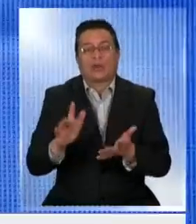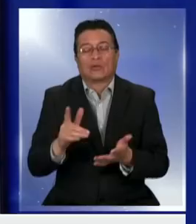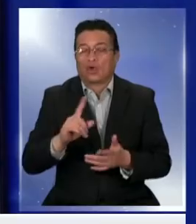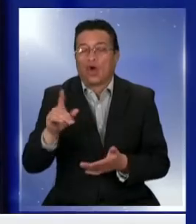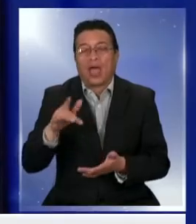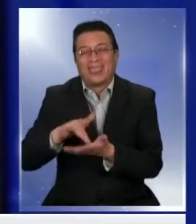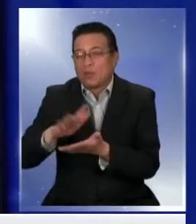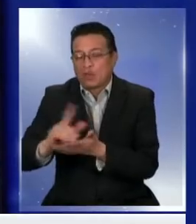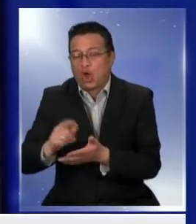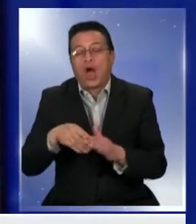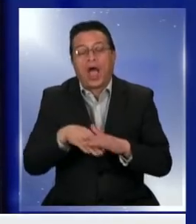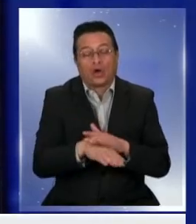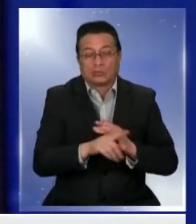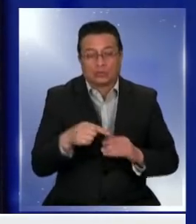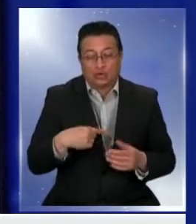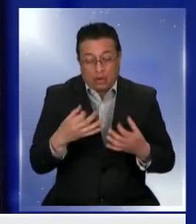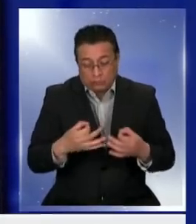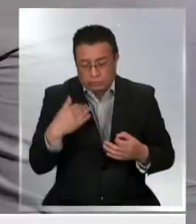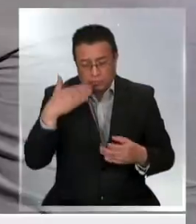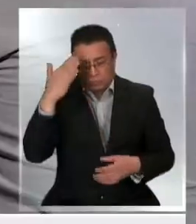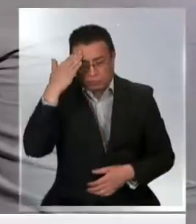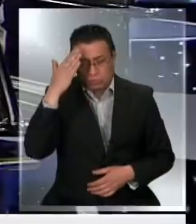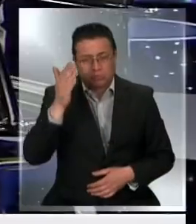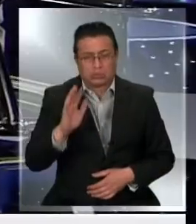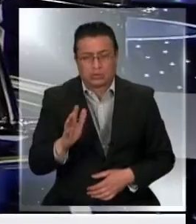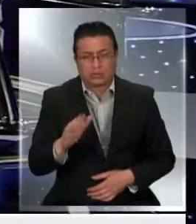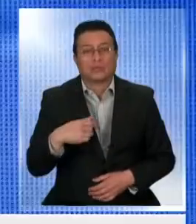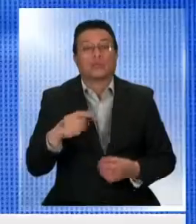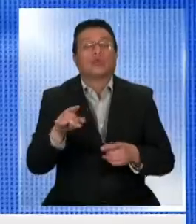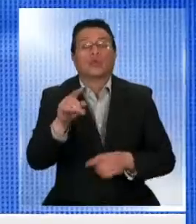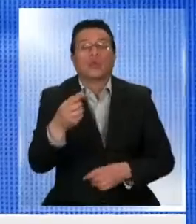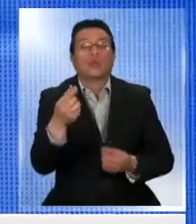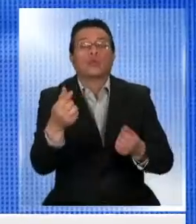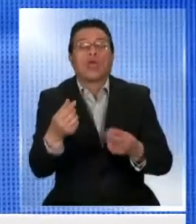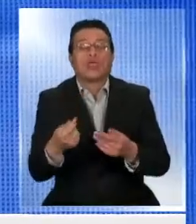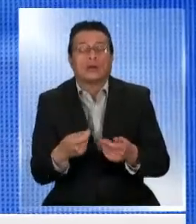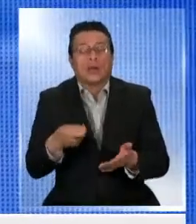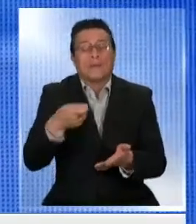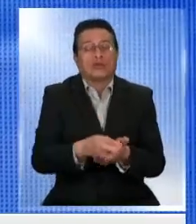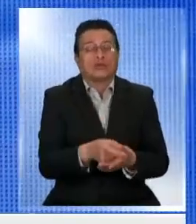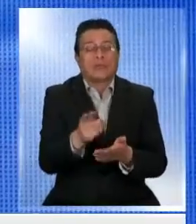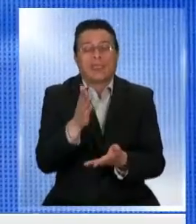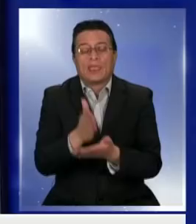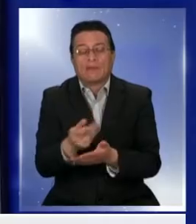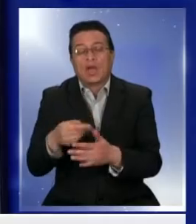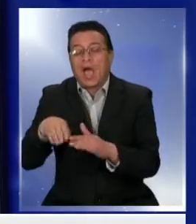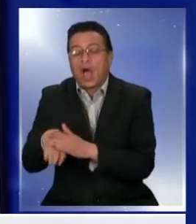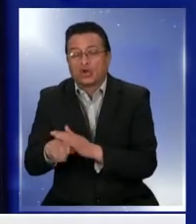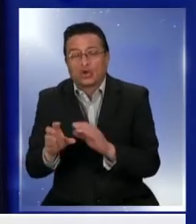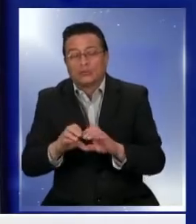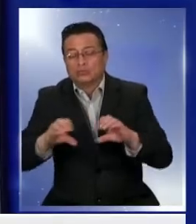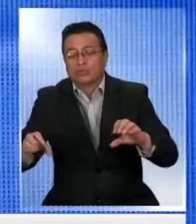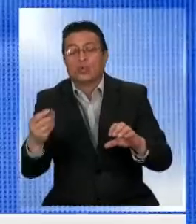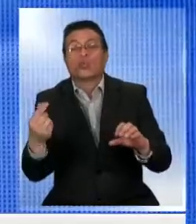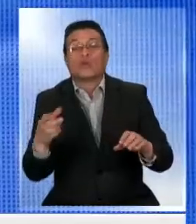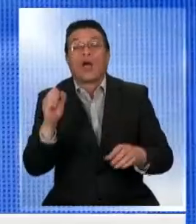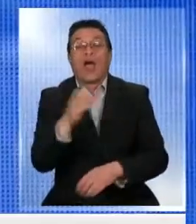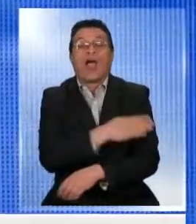ahorro. El de ahorro en este momento no tengo el dato en la cabeza, pero no puedo... ¿Cuánto de la inversión corresponde o del ahorro corresponde a las